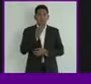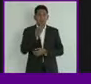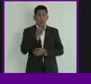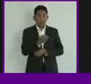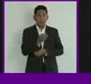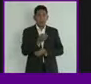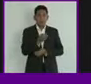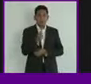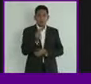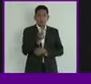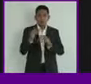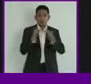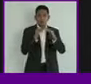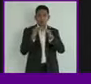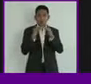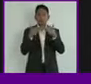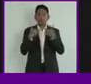en colectivo.